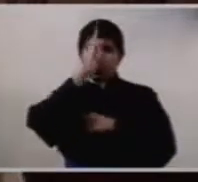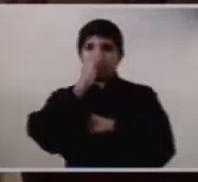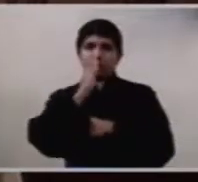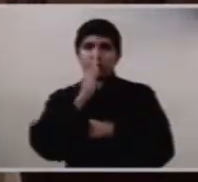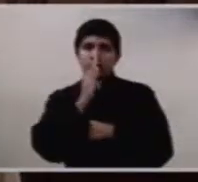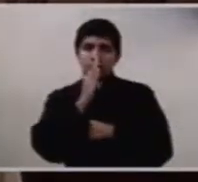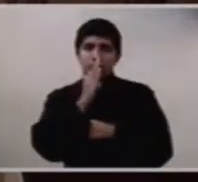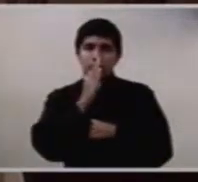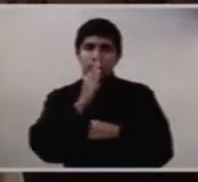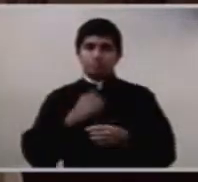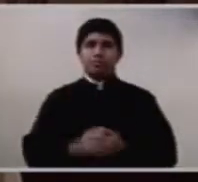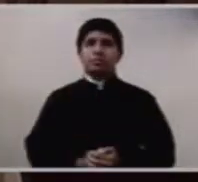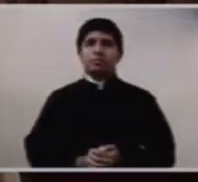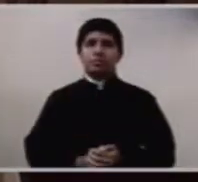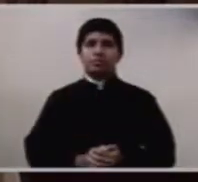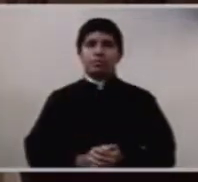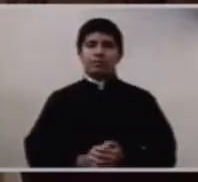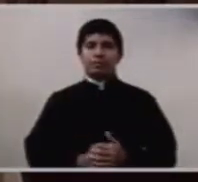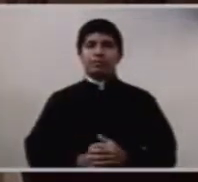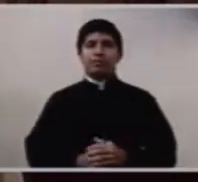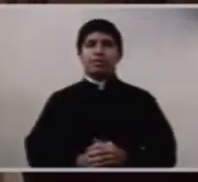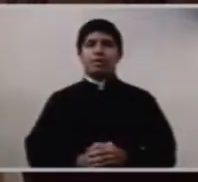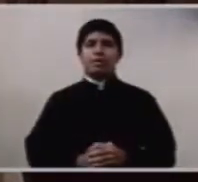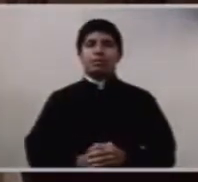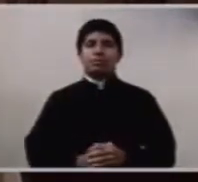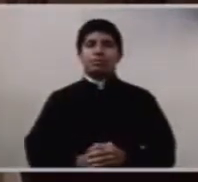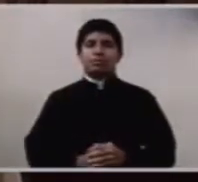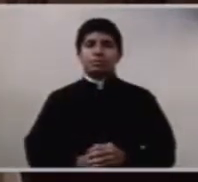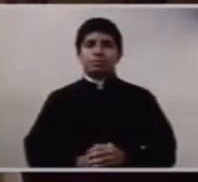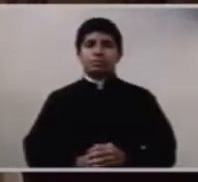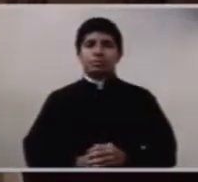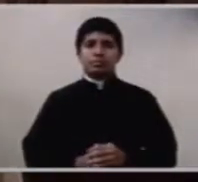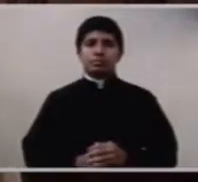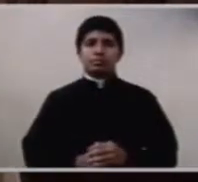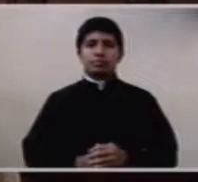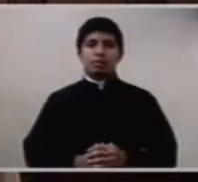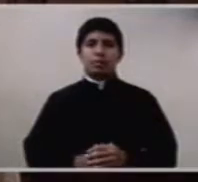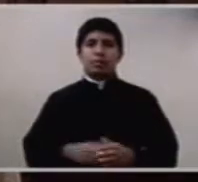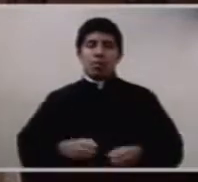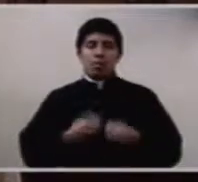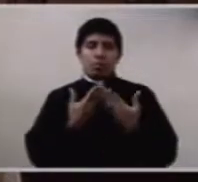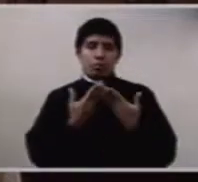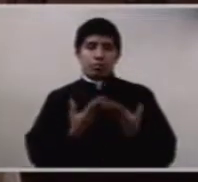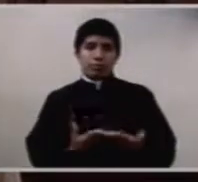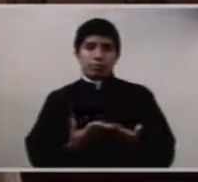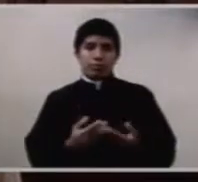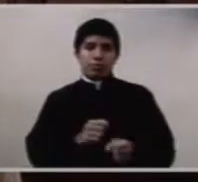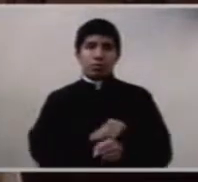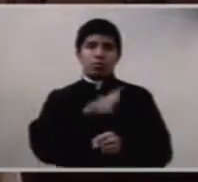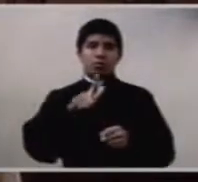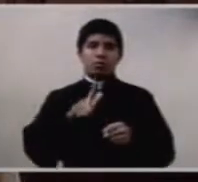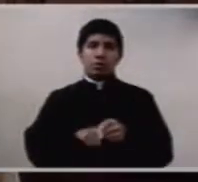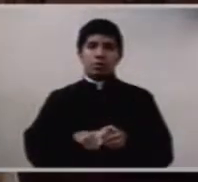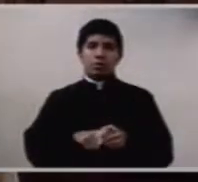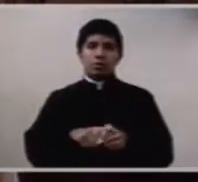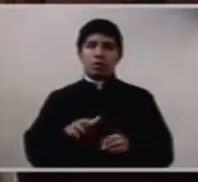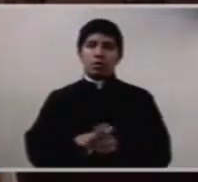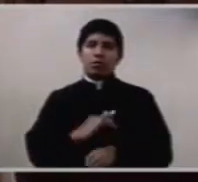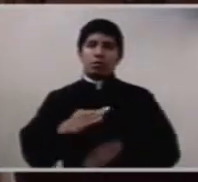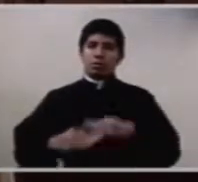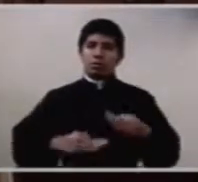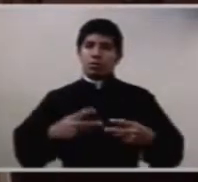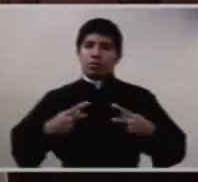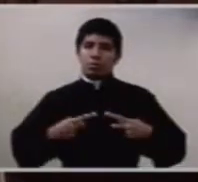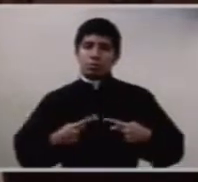sociales en esta Eucaristía. Vamos a ofrecerla especialmente por quienes hoy van a recibir